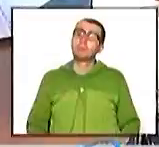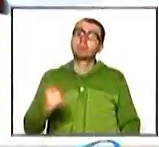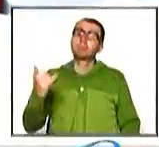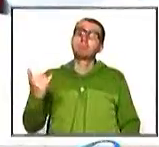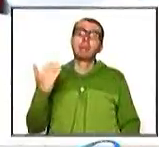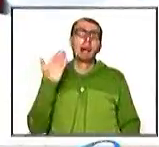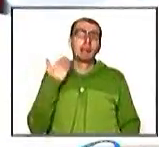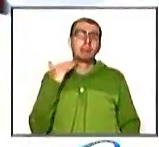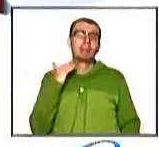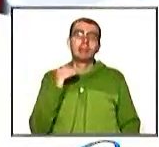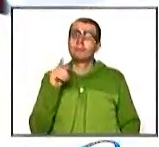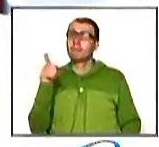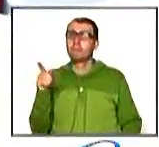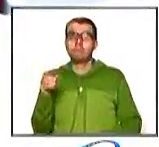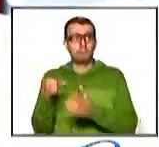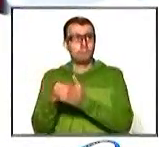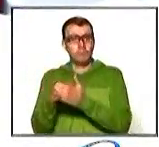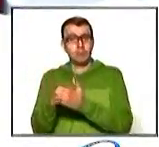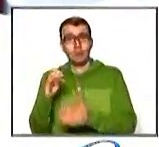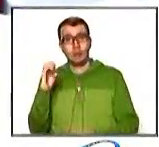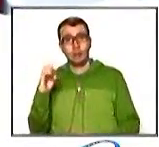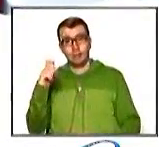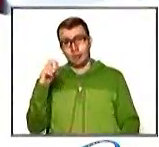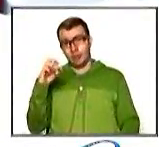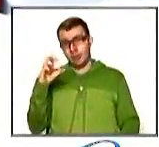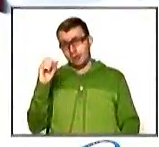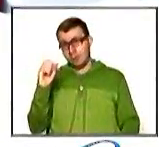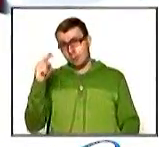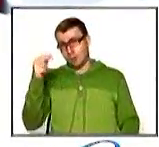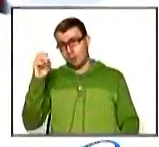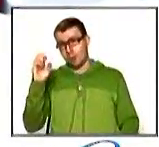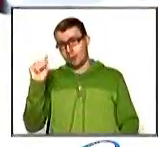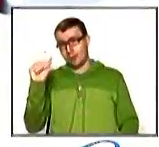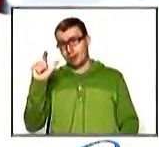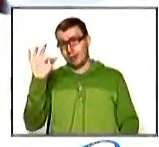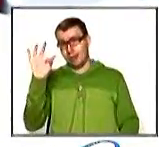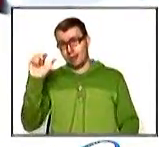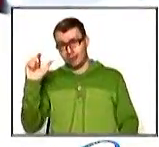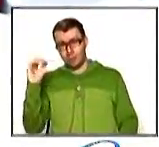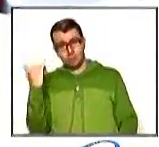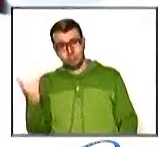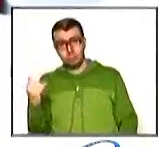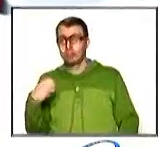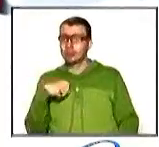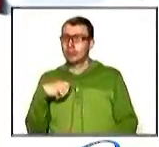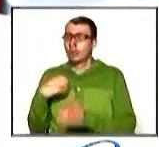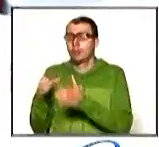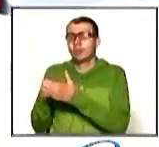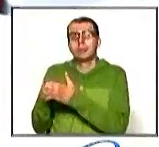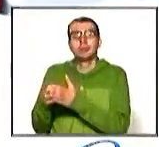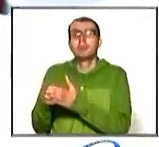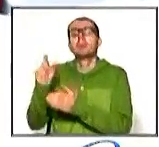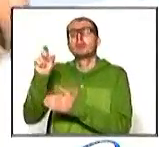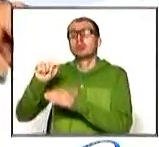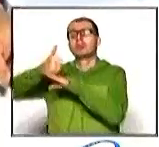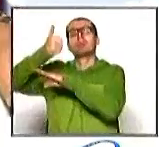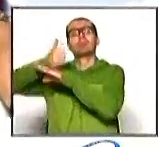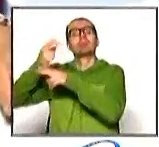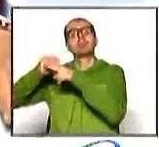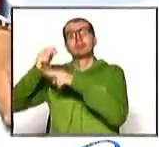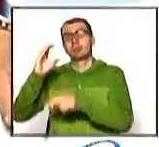una entidad que se llama Exporgel, y ellos han reunido en coordinación de una persona, Claudia